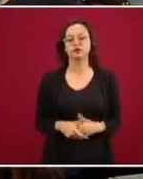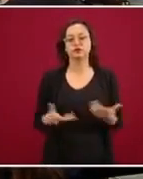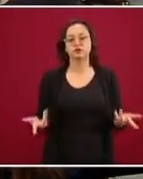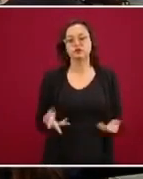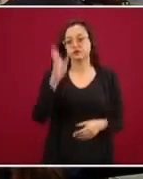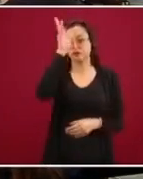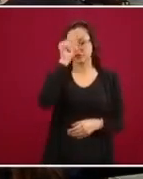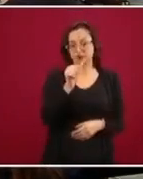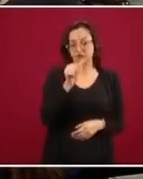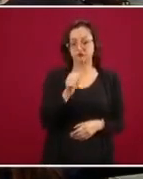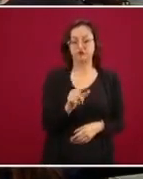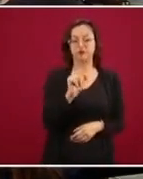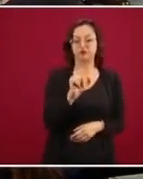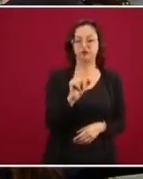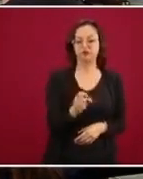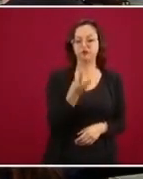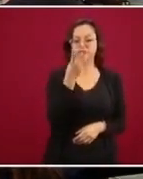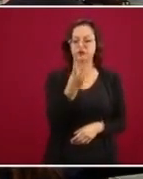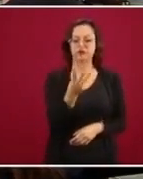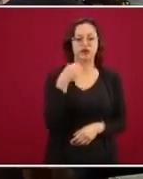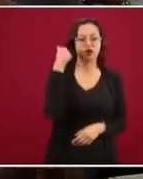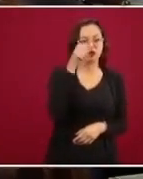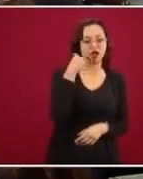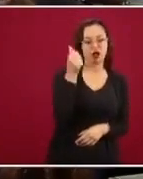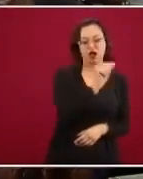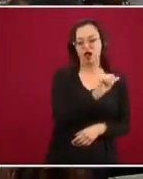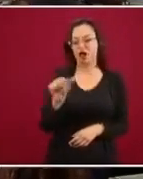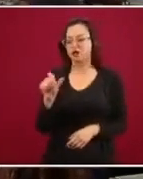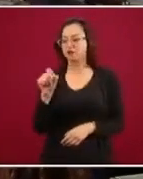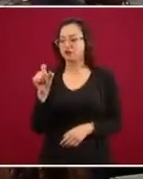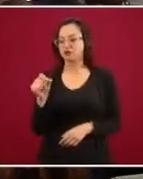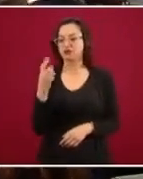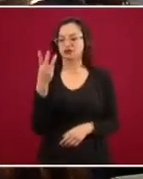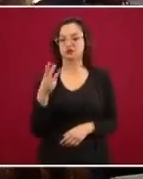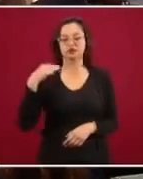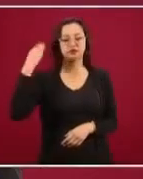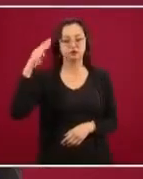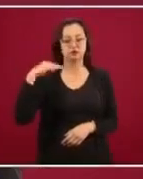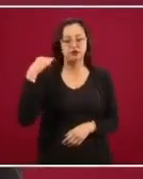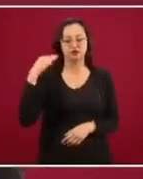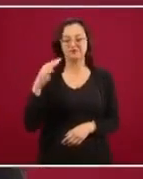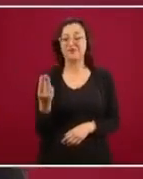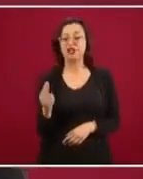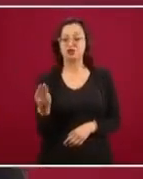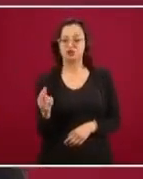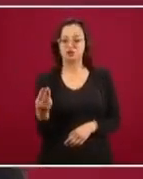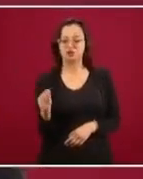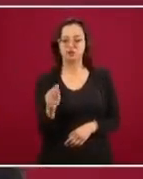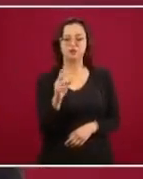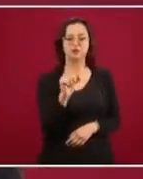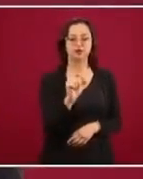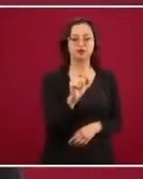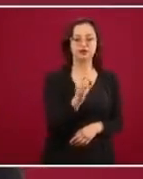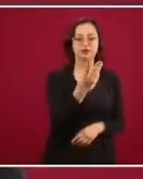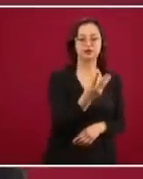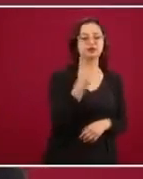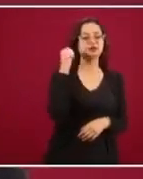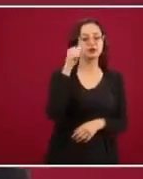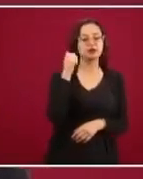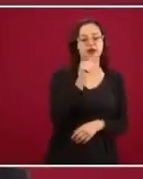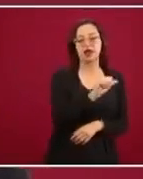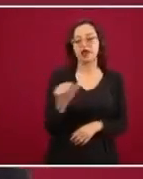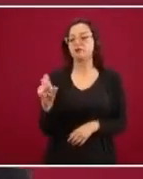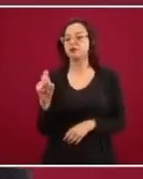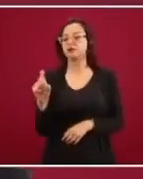tendrá vigencia del 23 de abril al 23 de mayo segundo punto asimismo